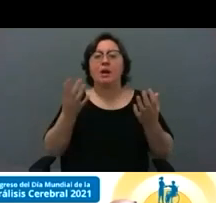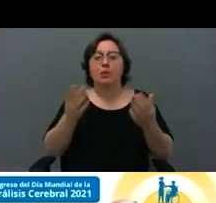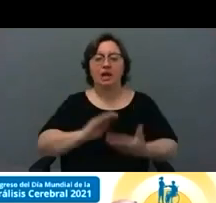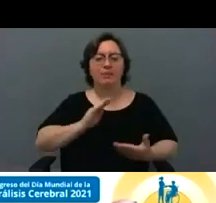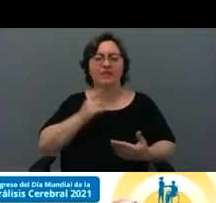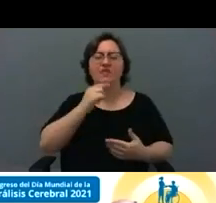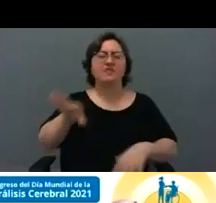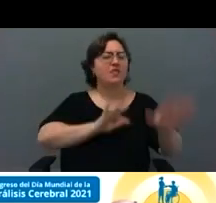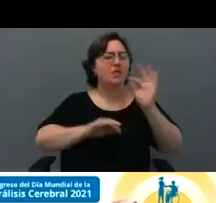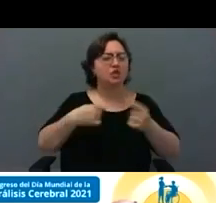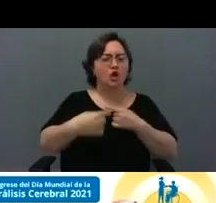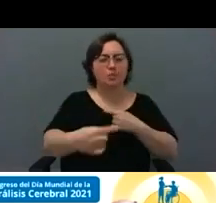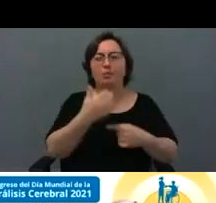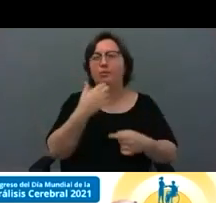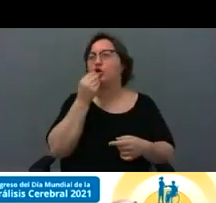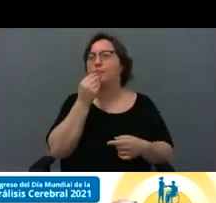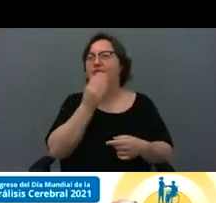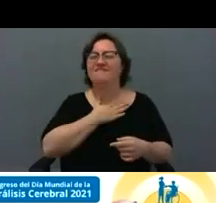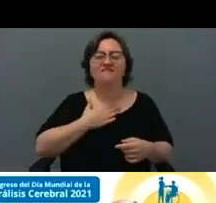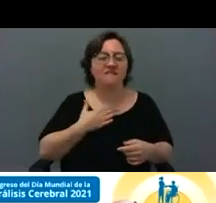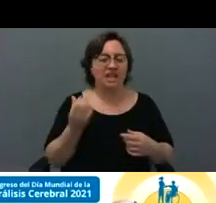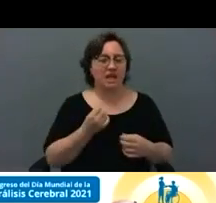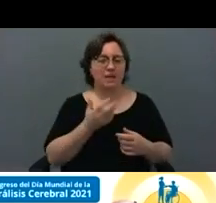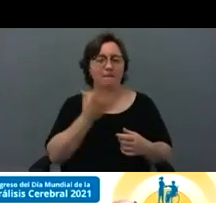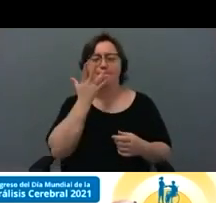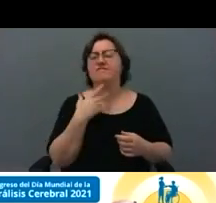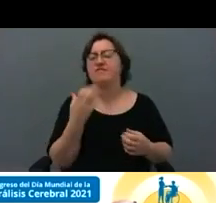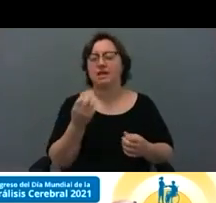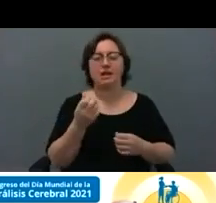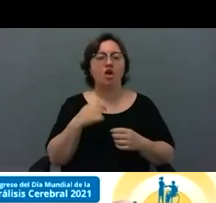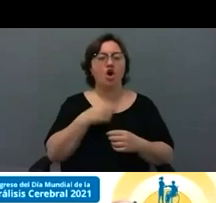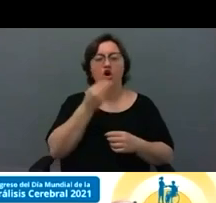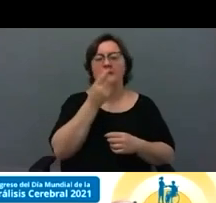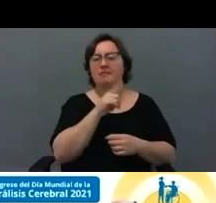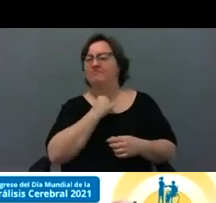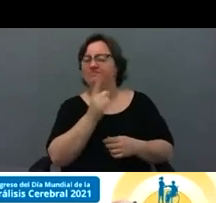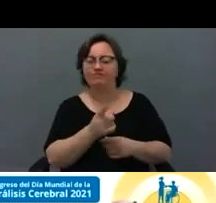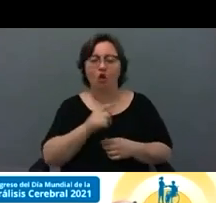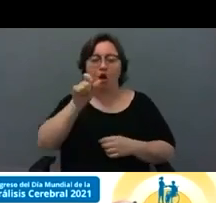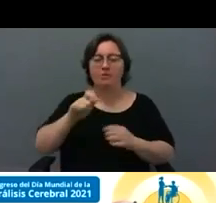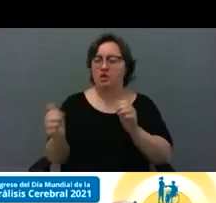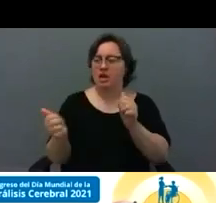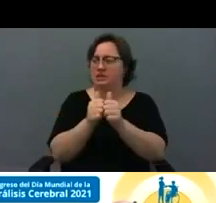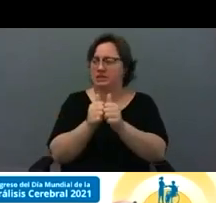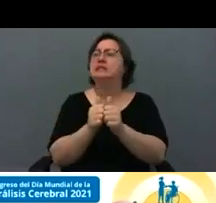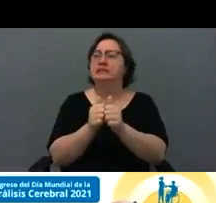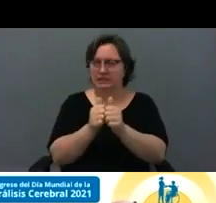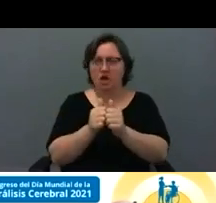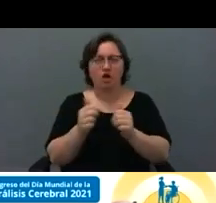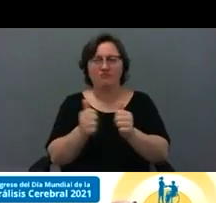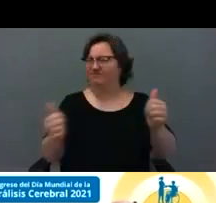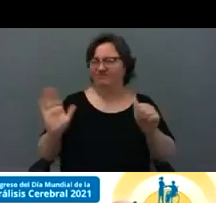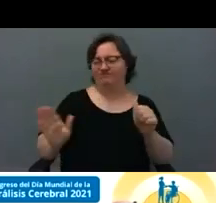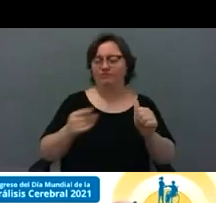decir qué alimentos quiere comer, cuáles no, con qué personas quiere estar al lado, con qué personas no quiere estar al